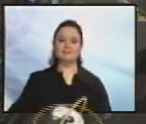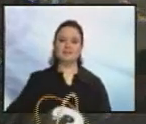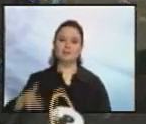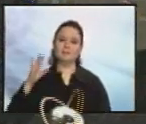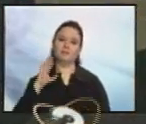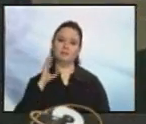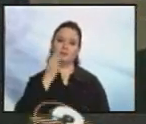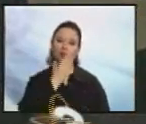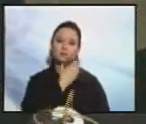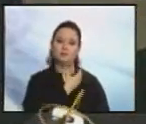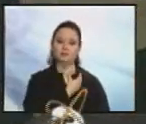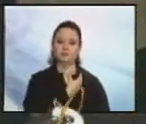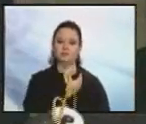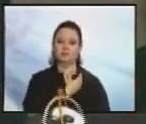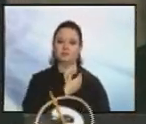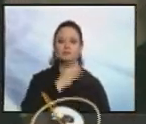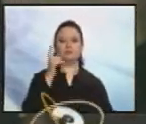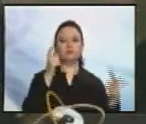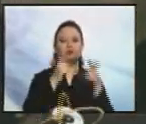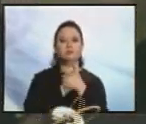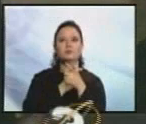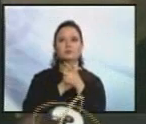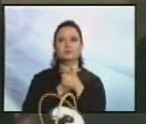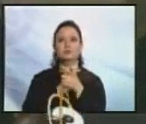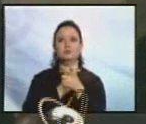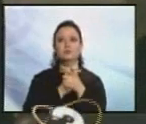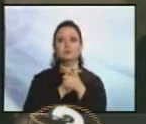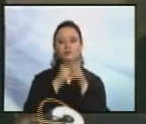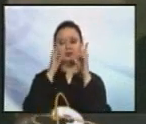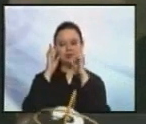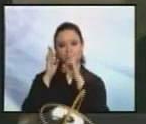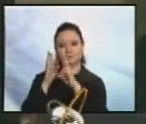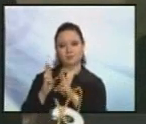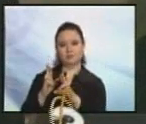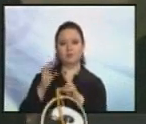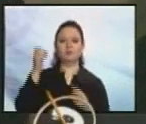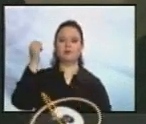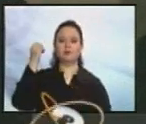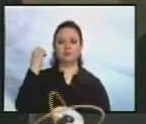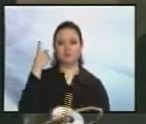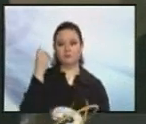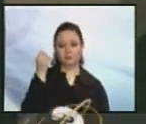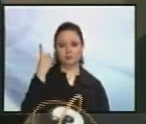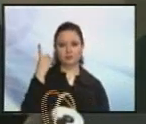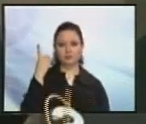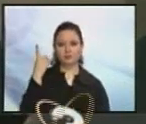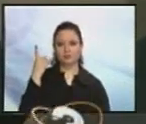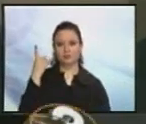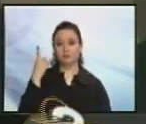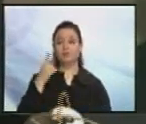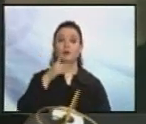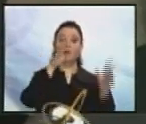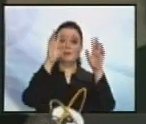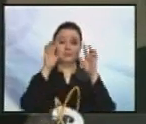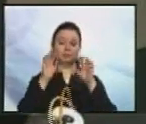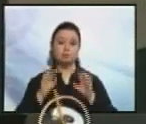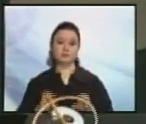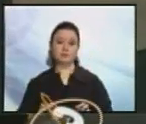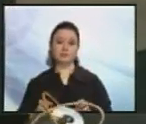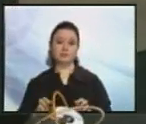Congreso con respeto y consideración a las ilustres